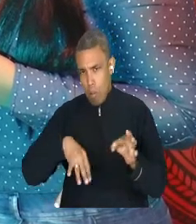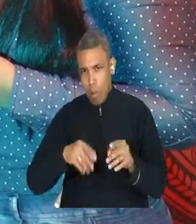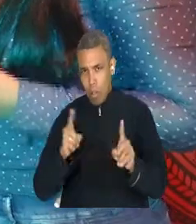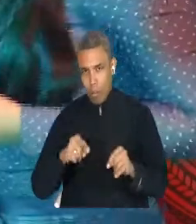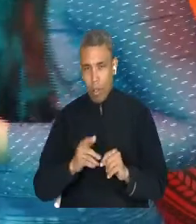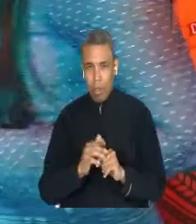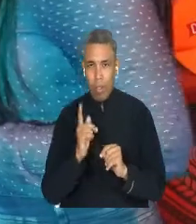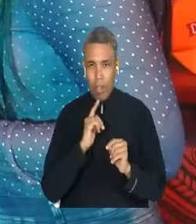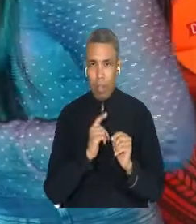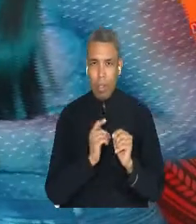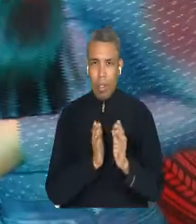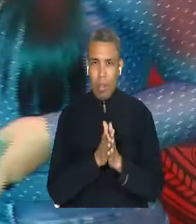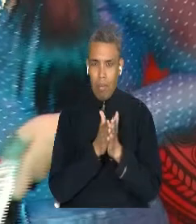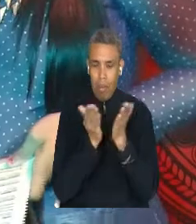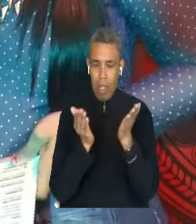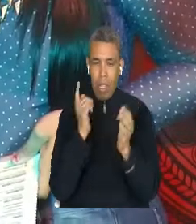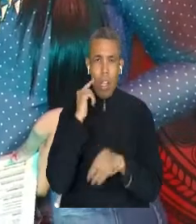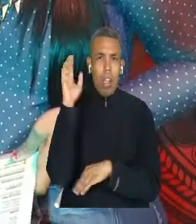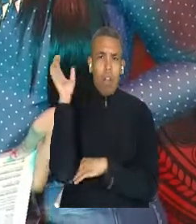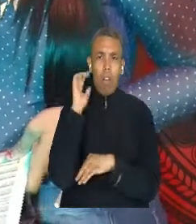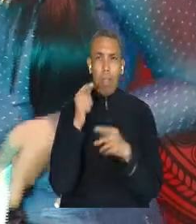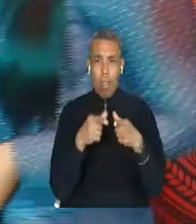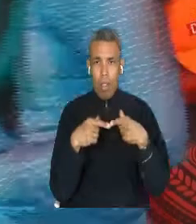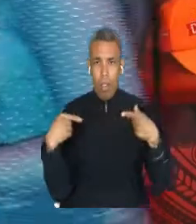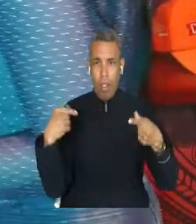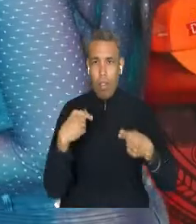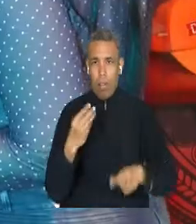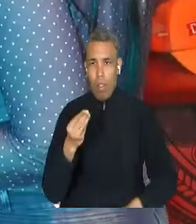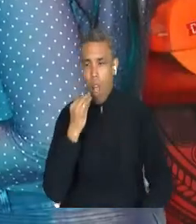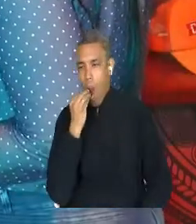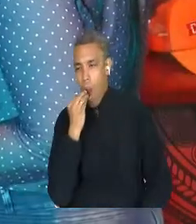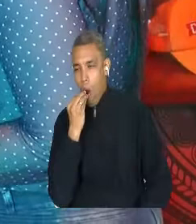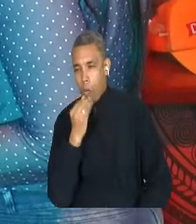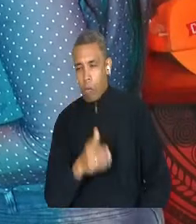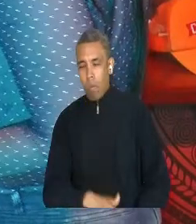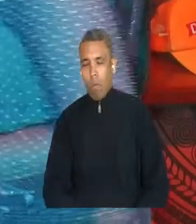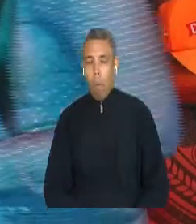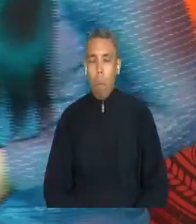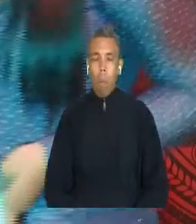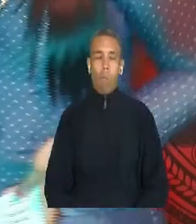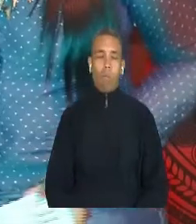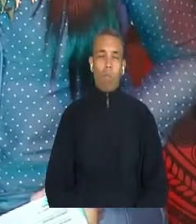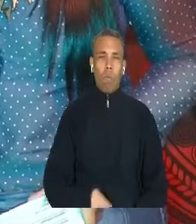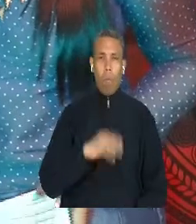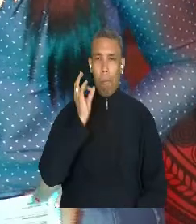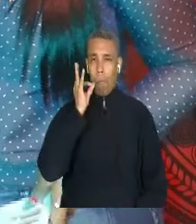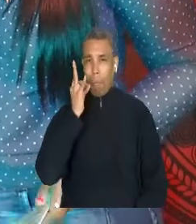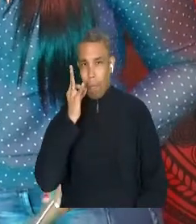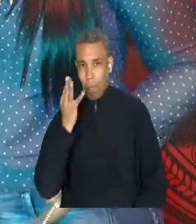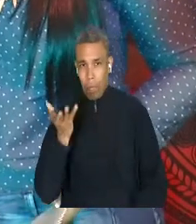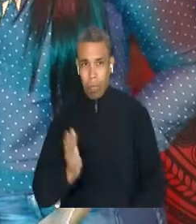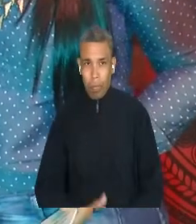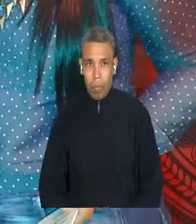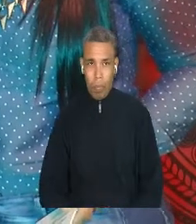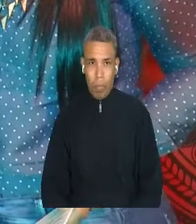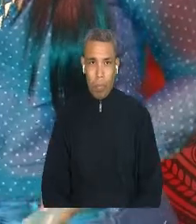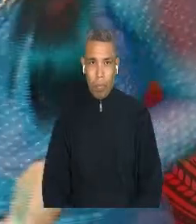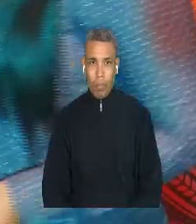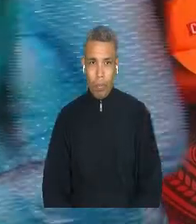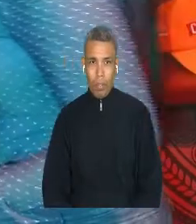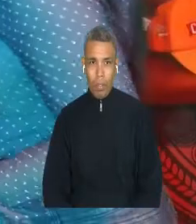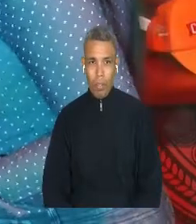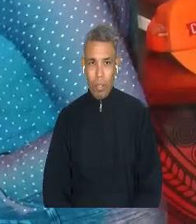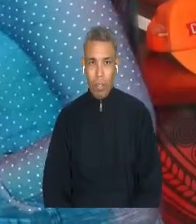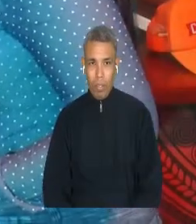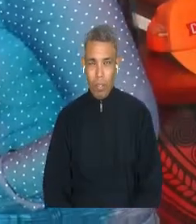las colombianitas, que son unas empanadas súper deliciosas, ¿no? A esta hora de la mañana, precisamente para que todos se antojen de